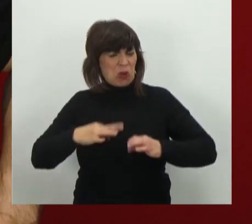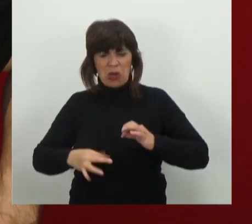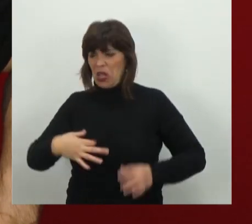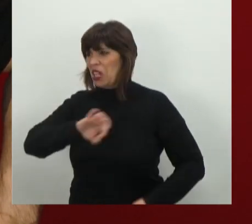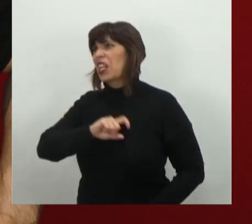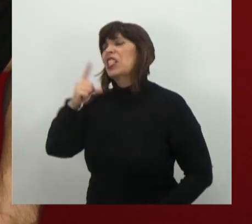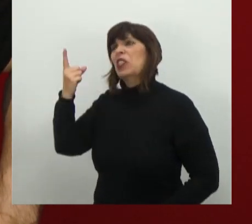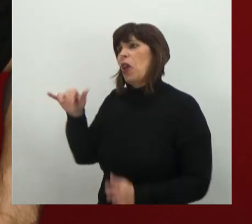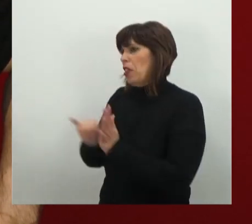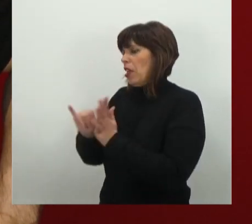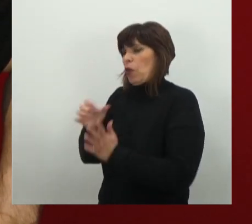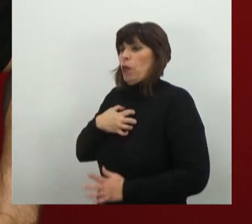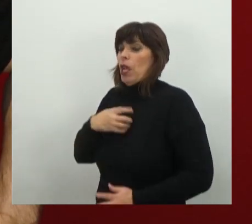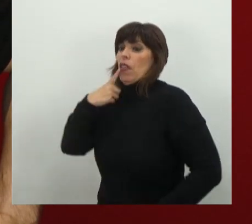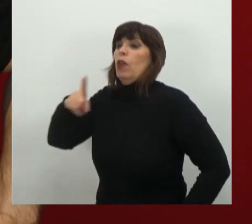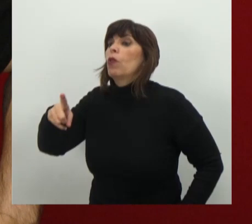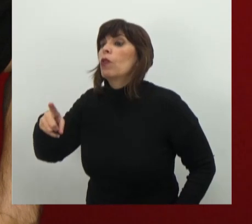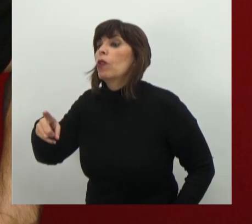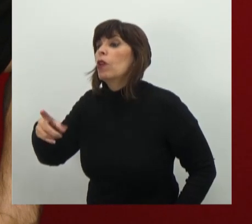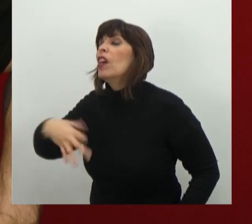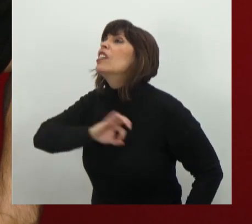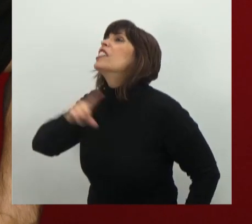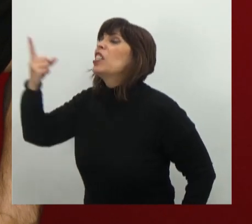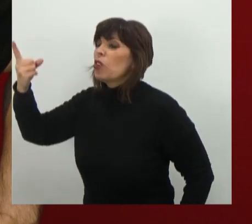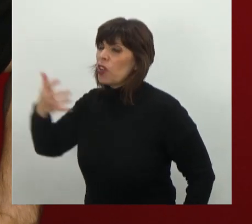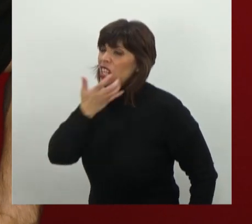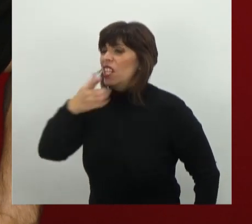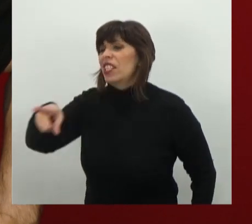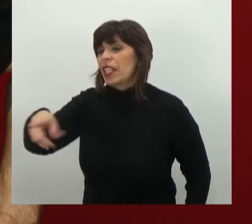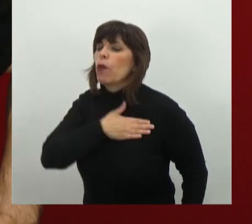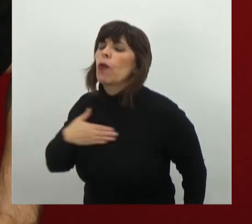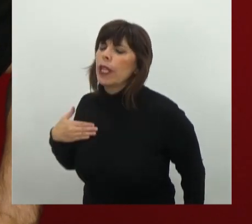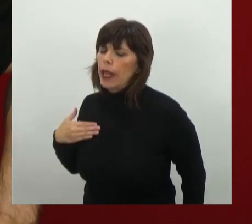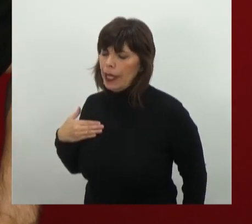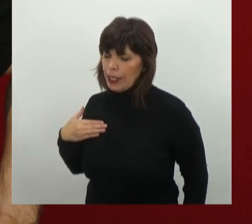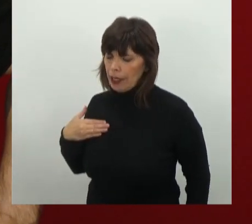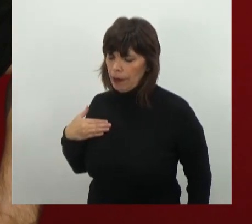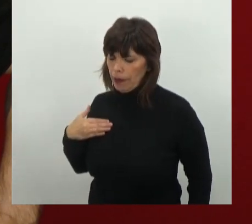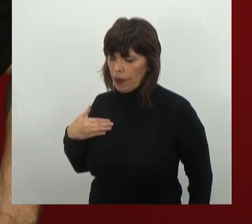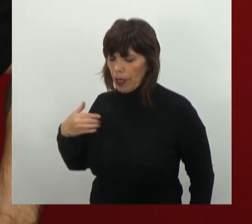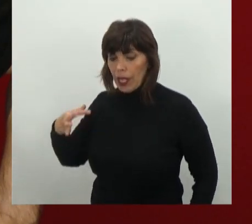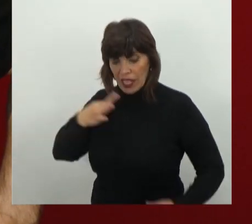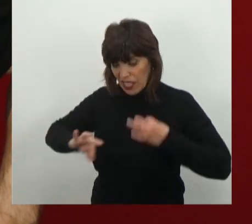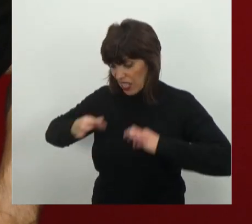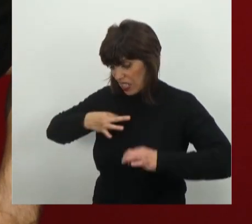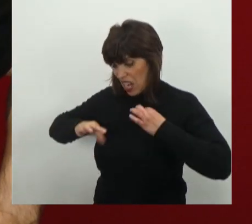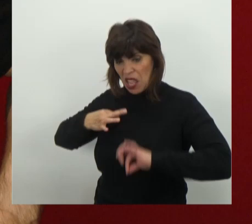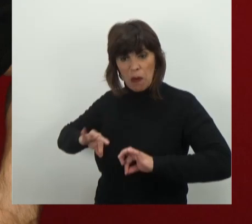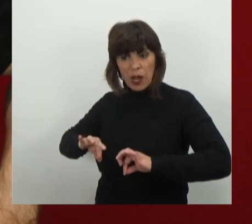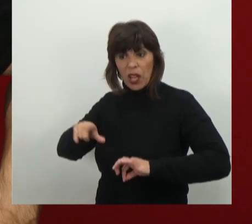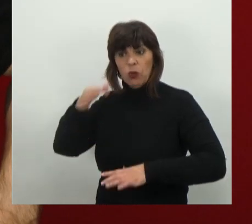Señor, dijo: Señor, si quieres, puedes limpiarme. La Biblia